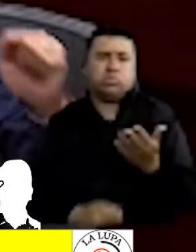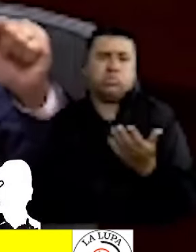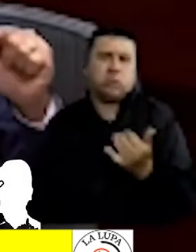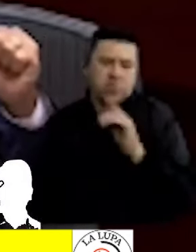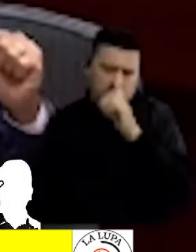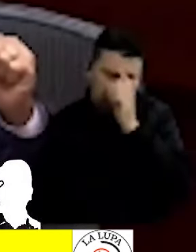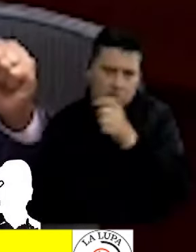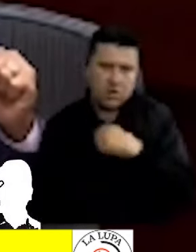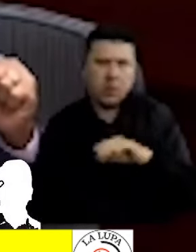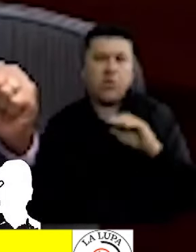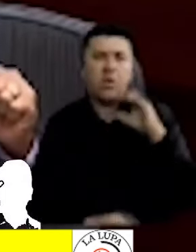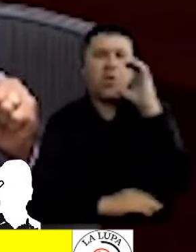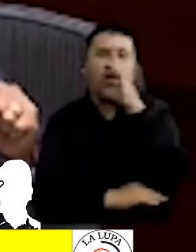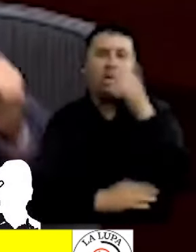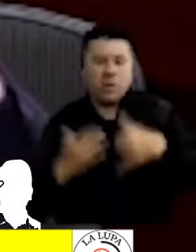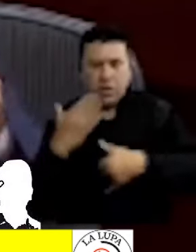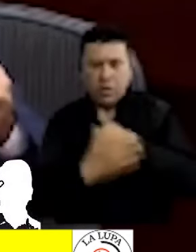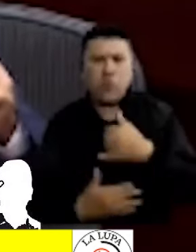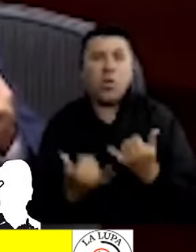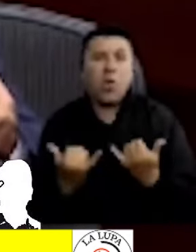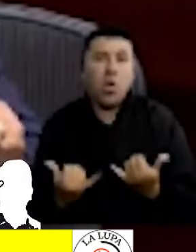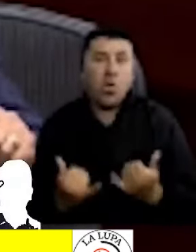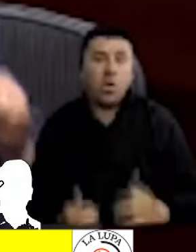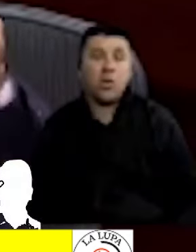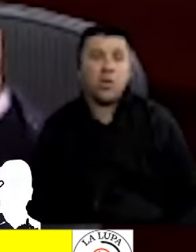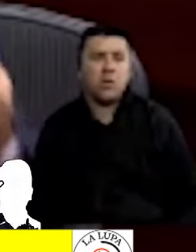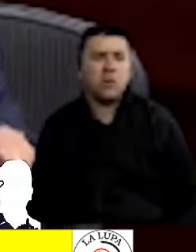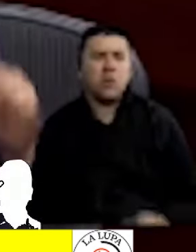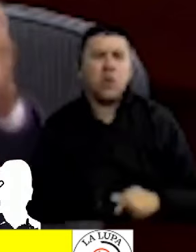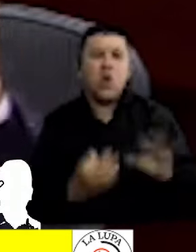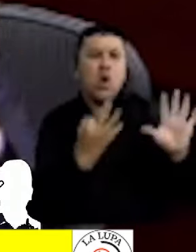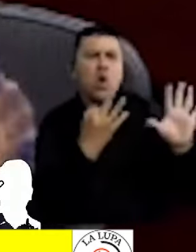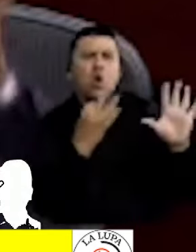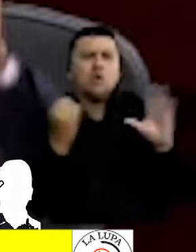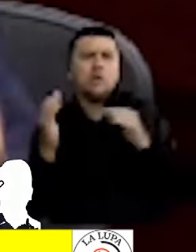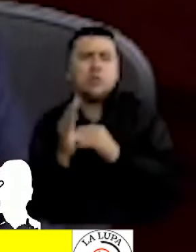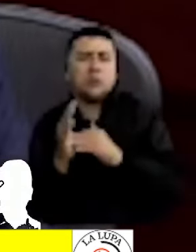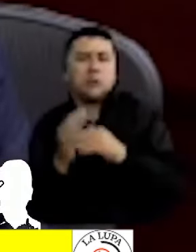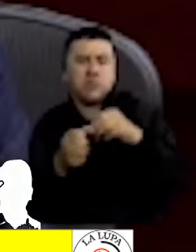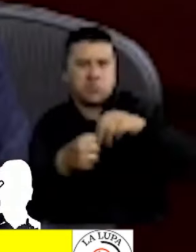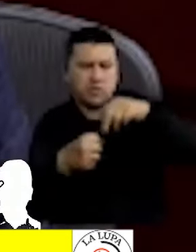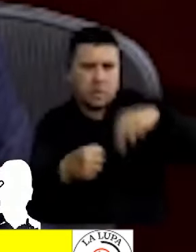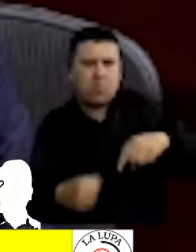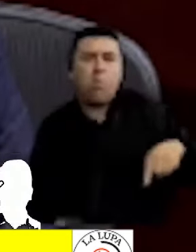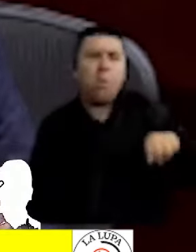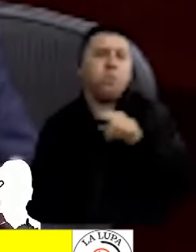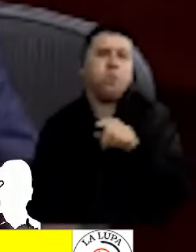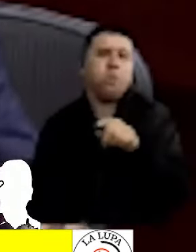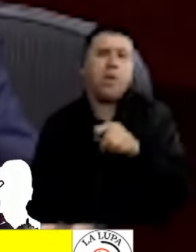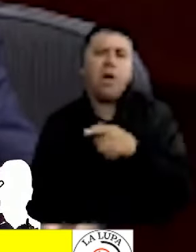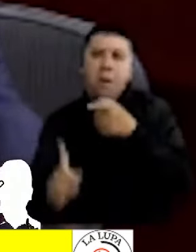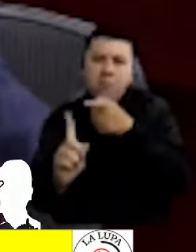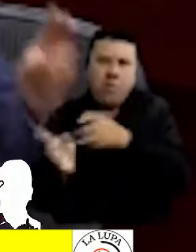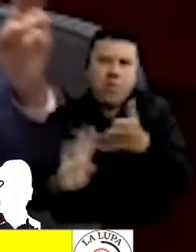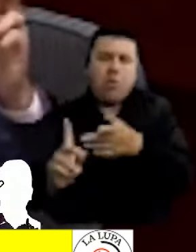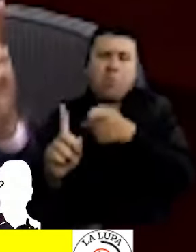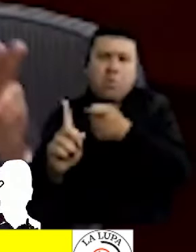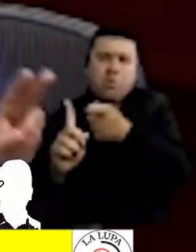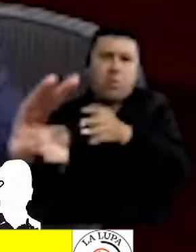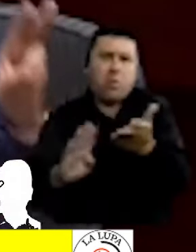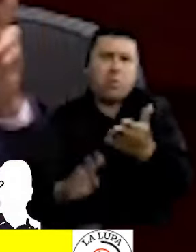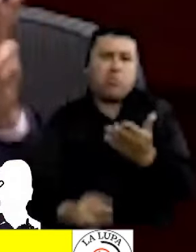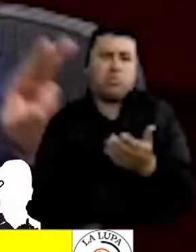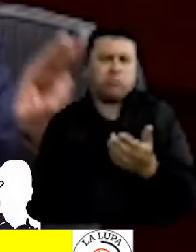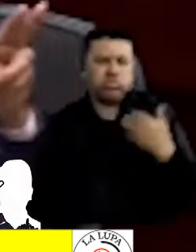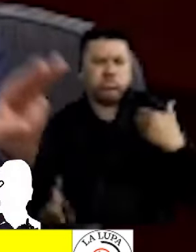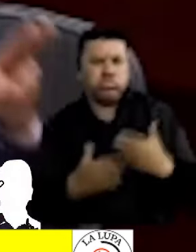senadores, querido país, hoy 800 ciudadanos han sido asesinados en lo que va